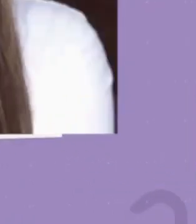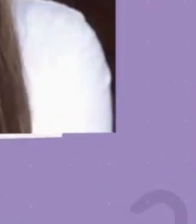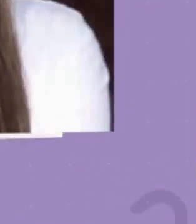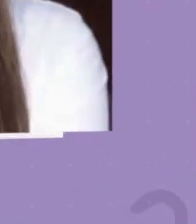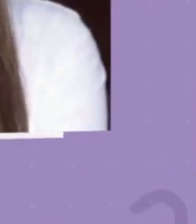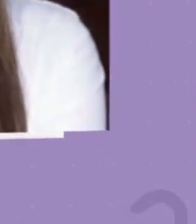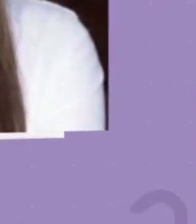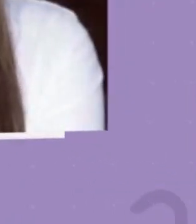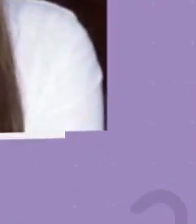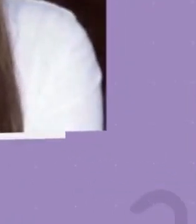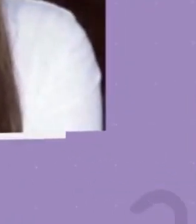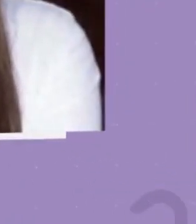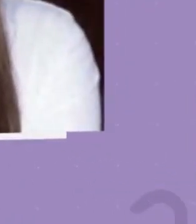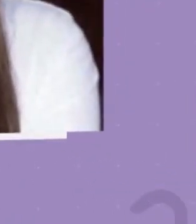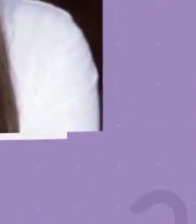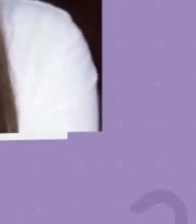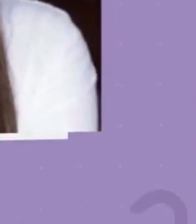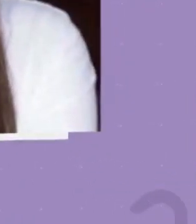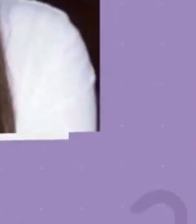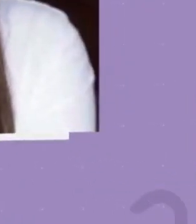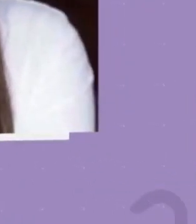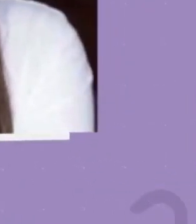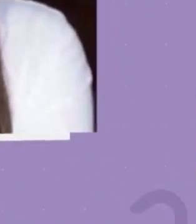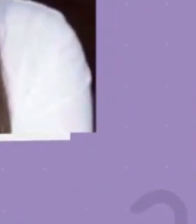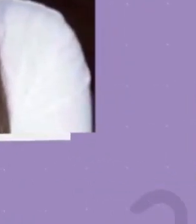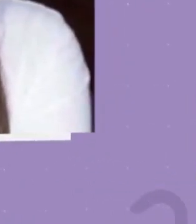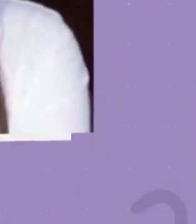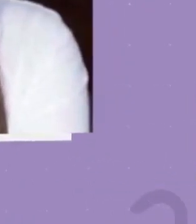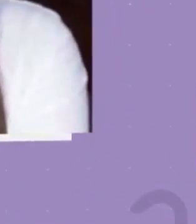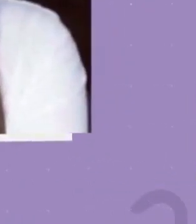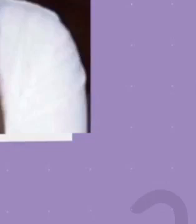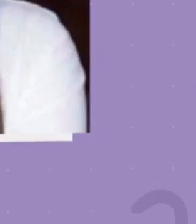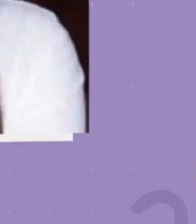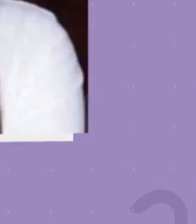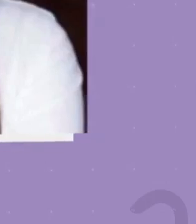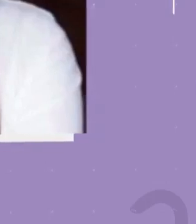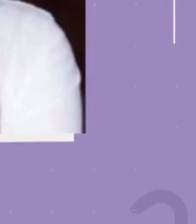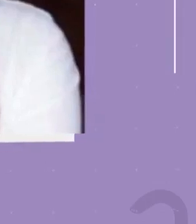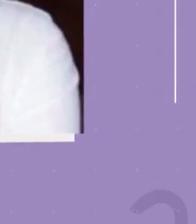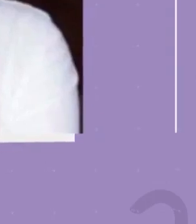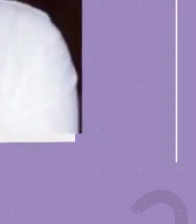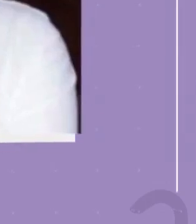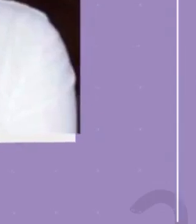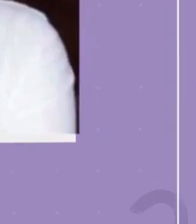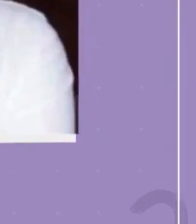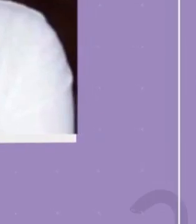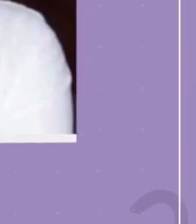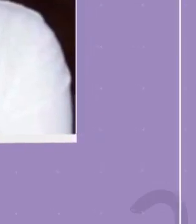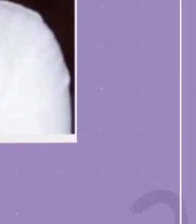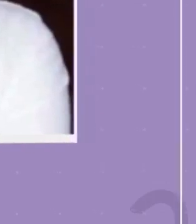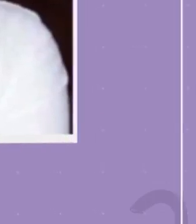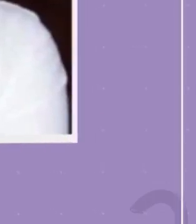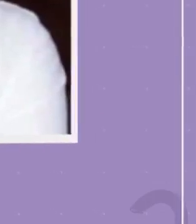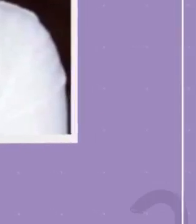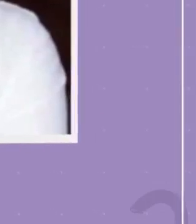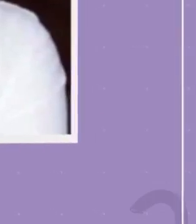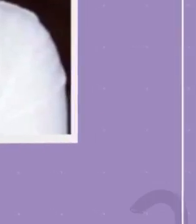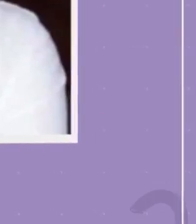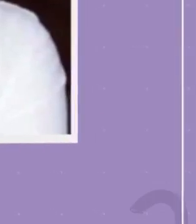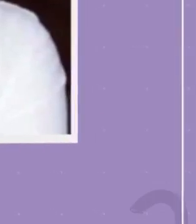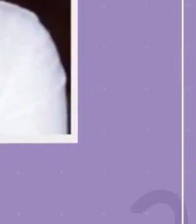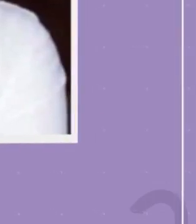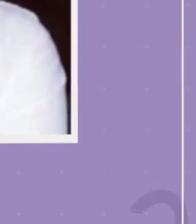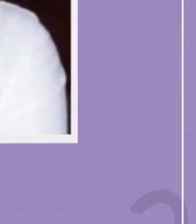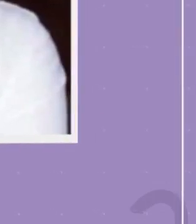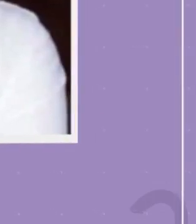Tania Lucía Vargas Rizo, especialista en psiquiatría de adultos y psiquiatría infantil y de la adolescencia por